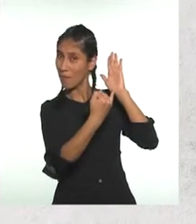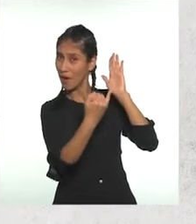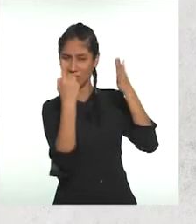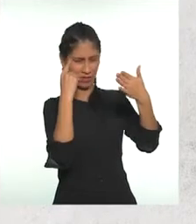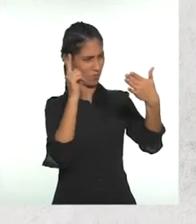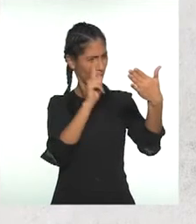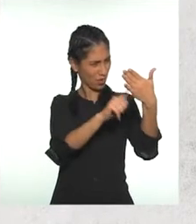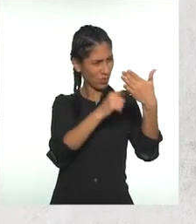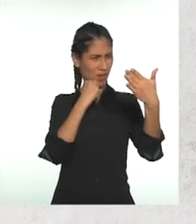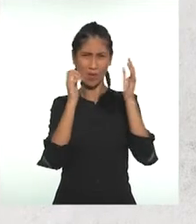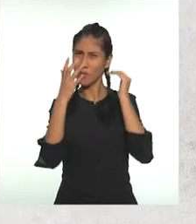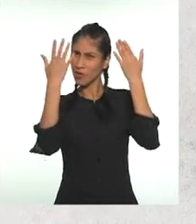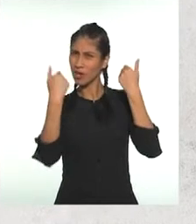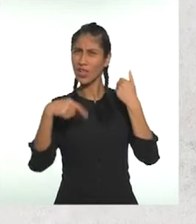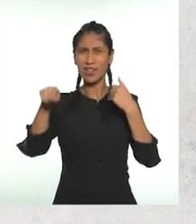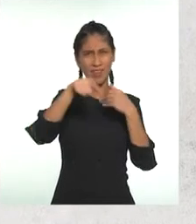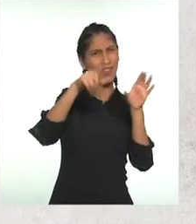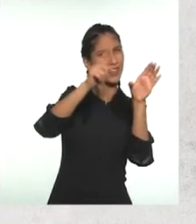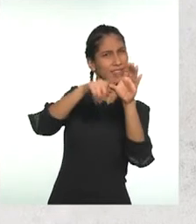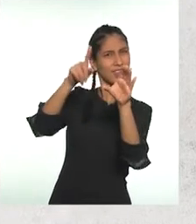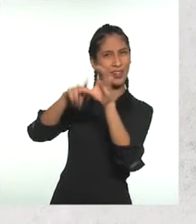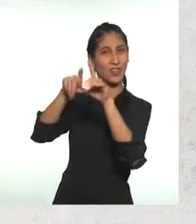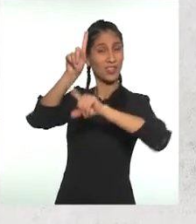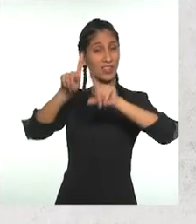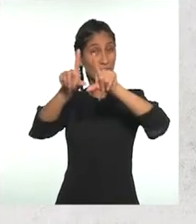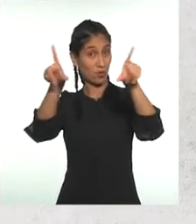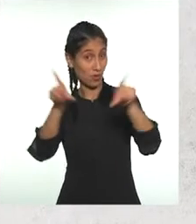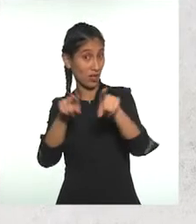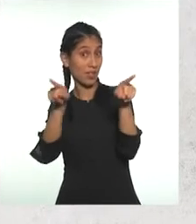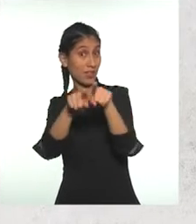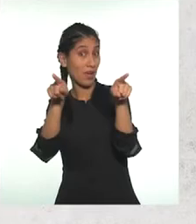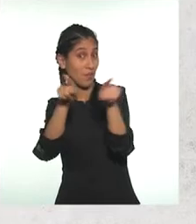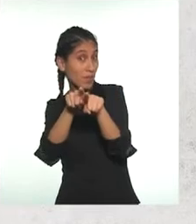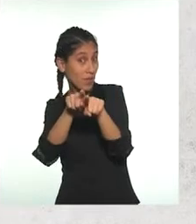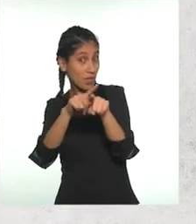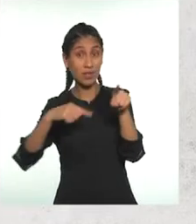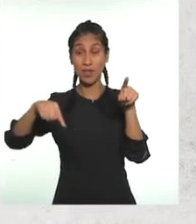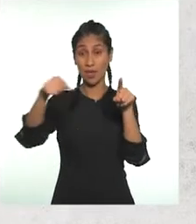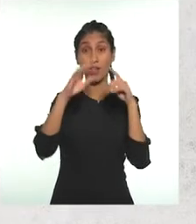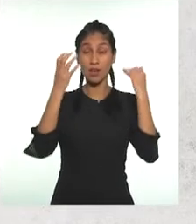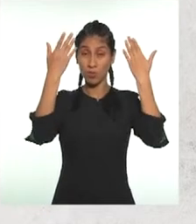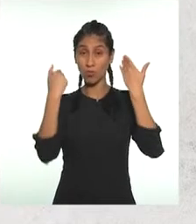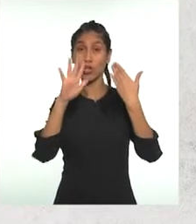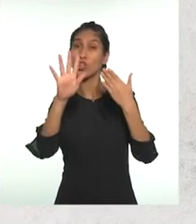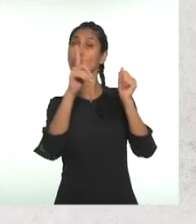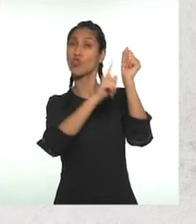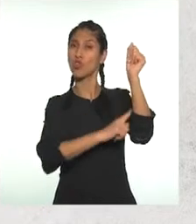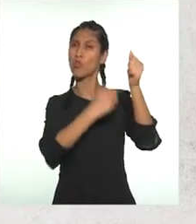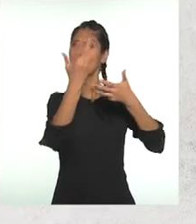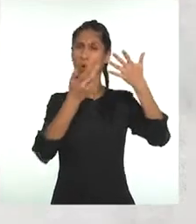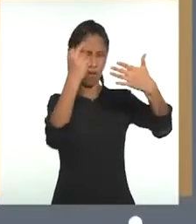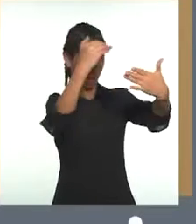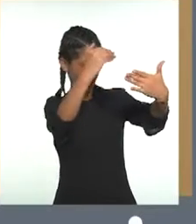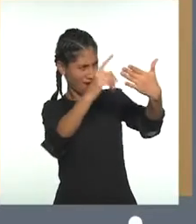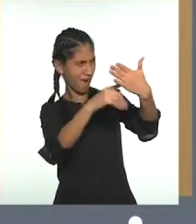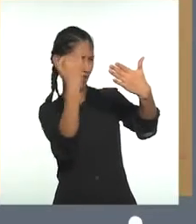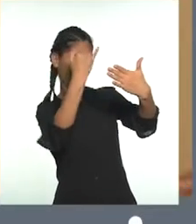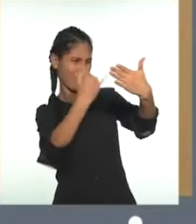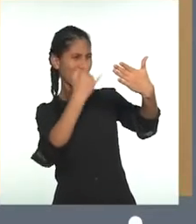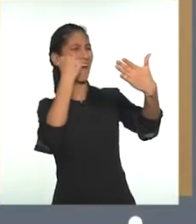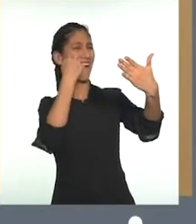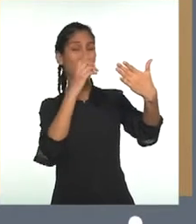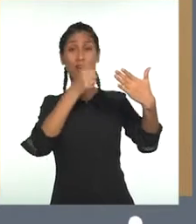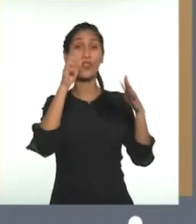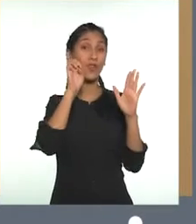una localidad en particular o que hablan de algún oficio, fiesta o tradición en especial.